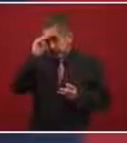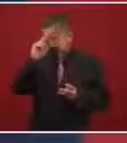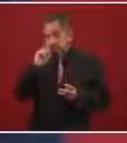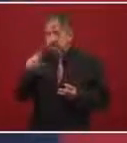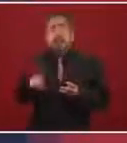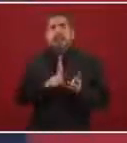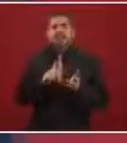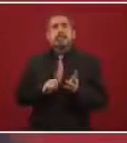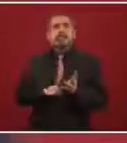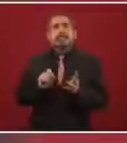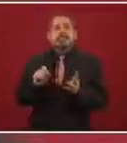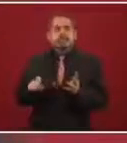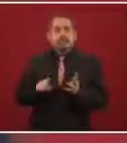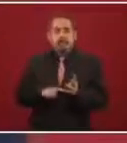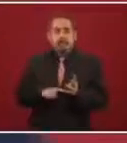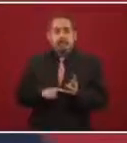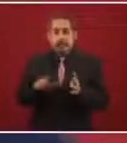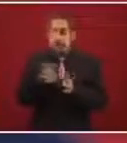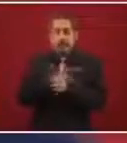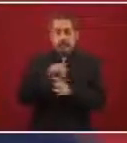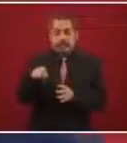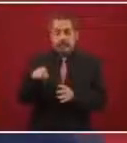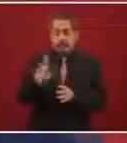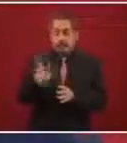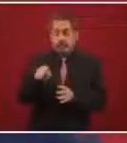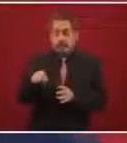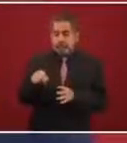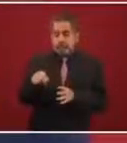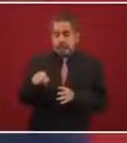y cambiamos lo de